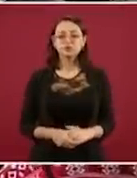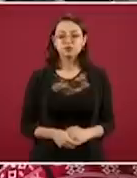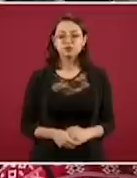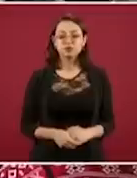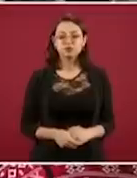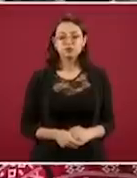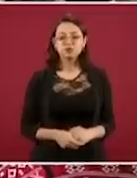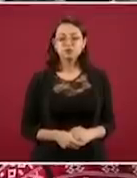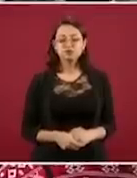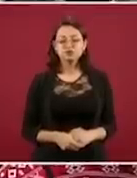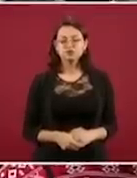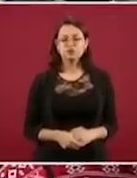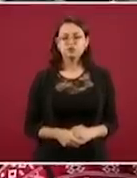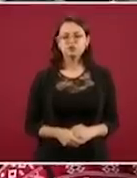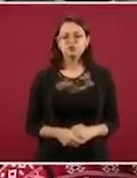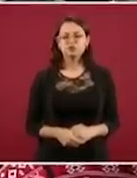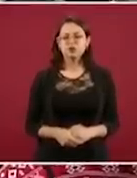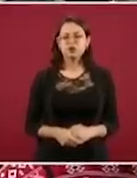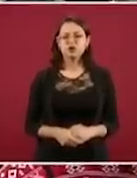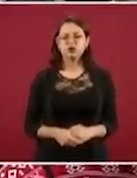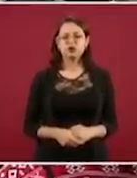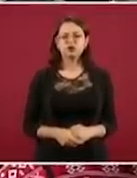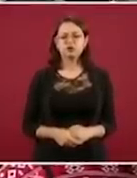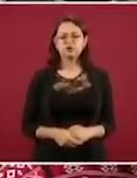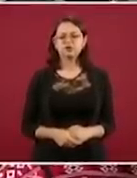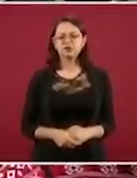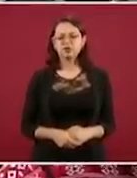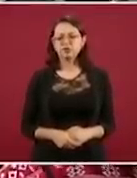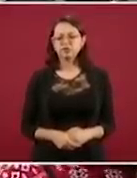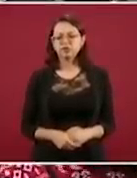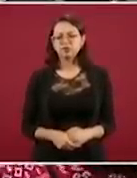ese es el cuadro. Ese es el cuadro.